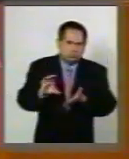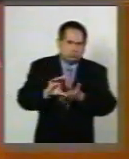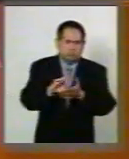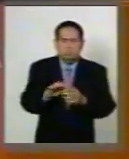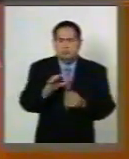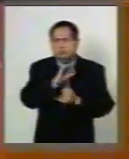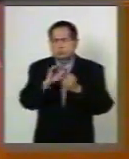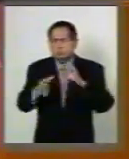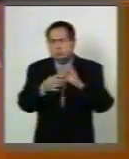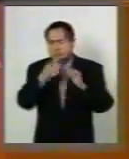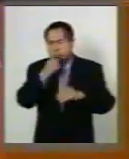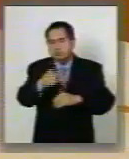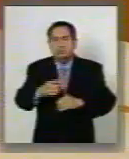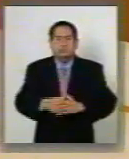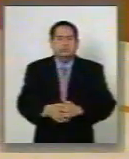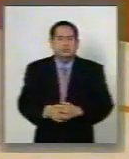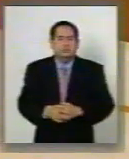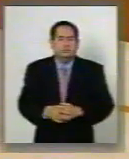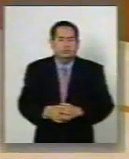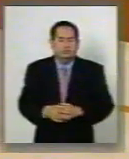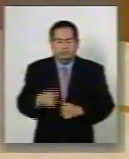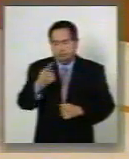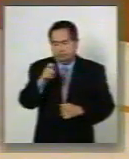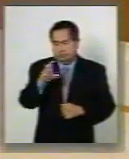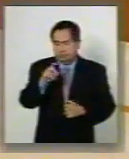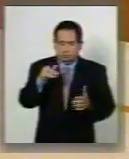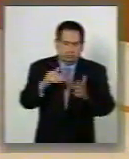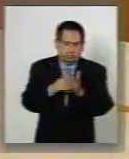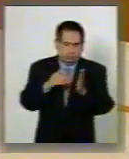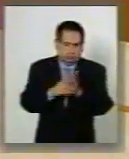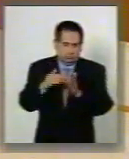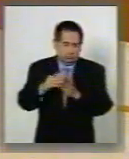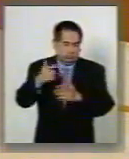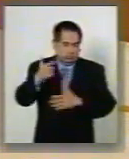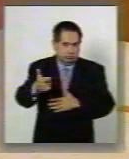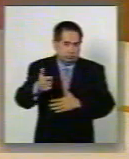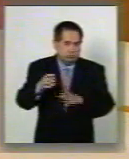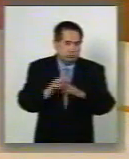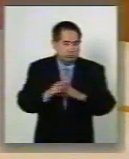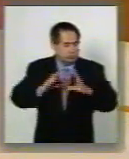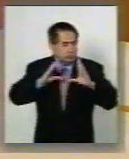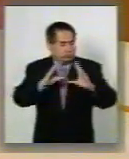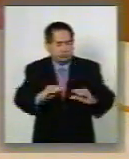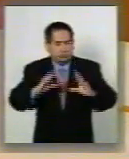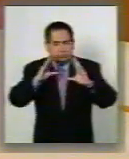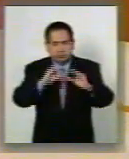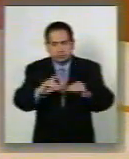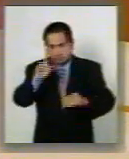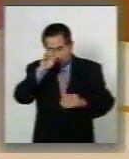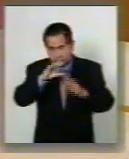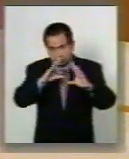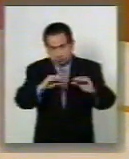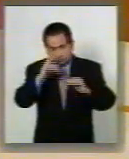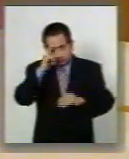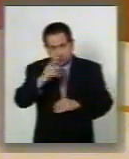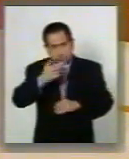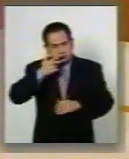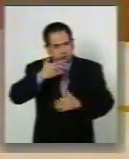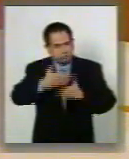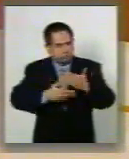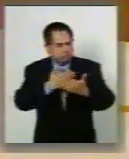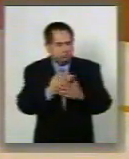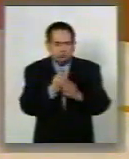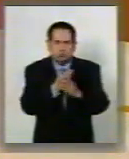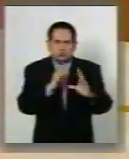un último dato. 130 mil millones de pesos en capacitación para mejora de los